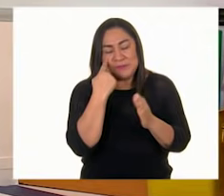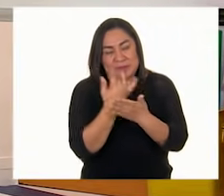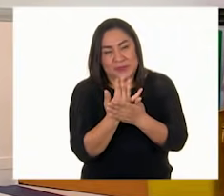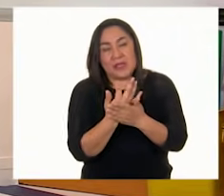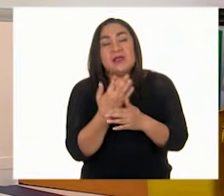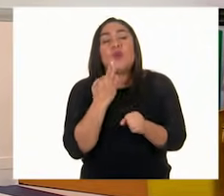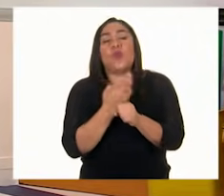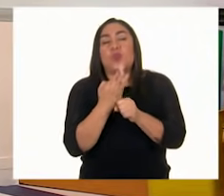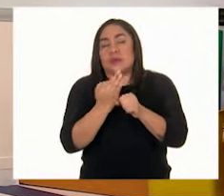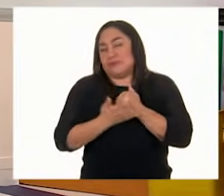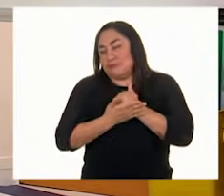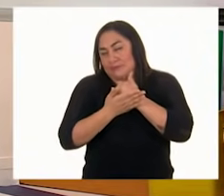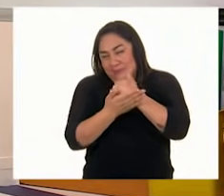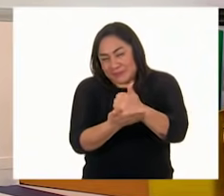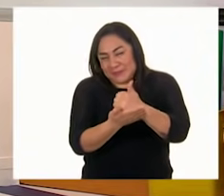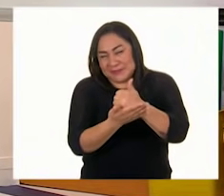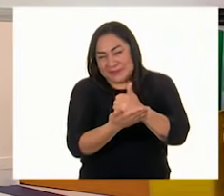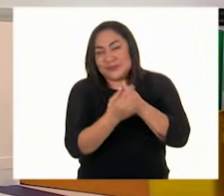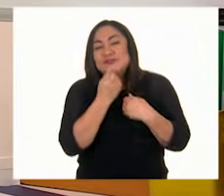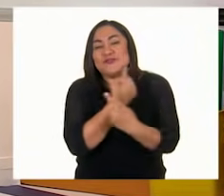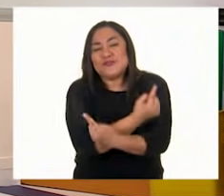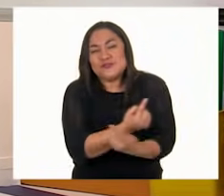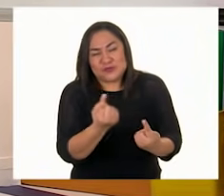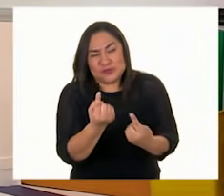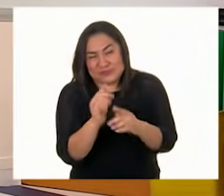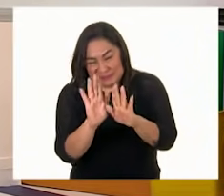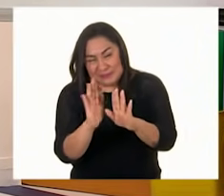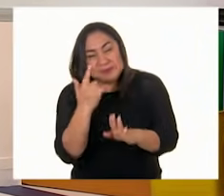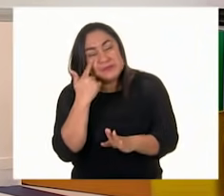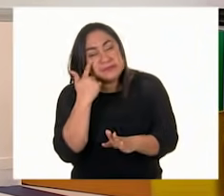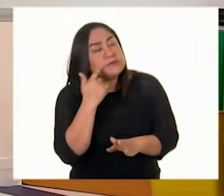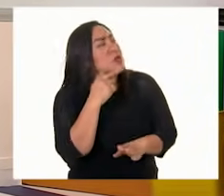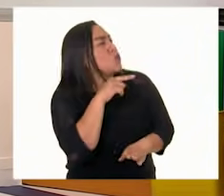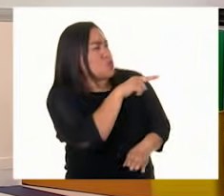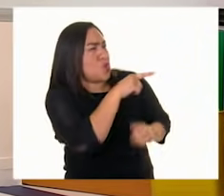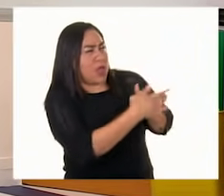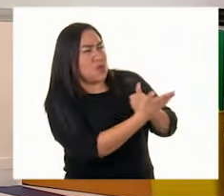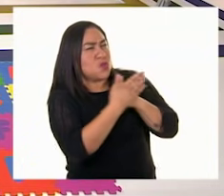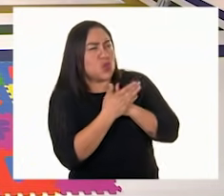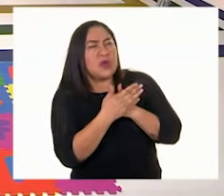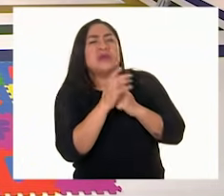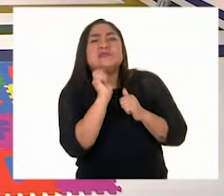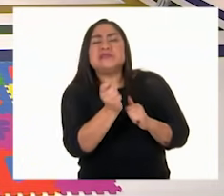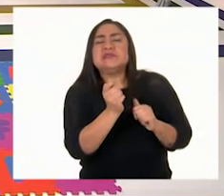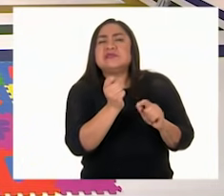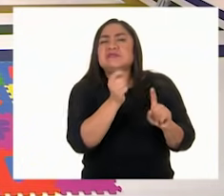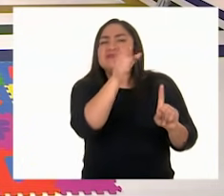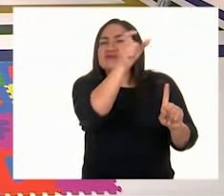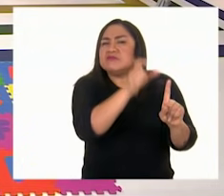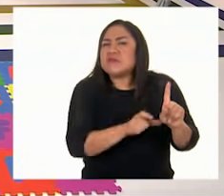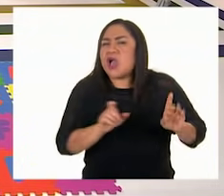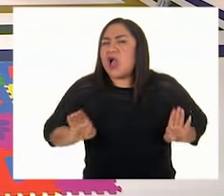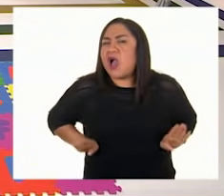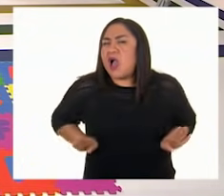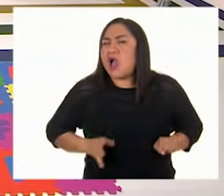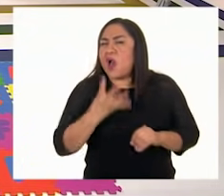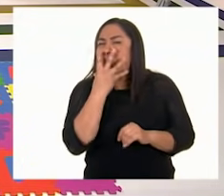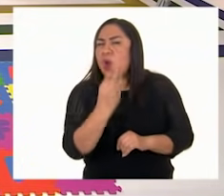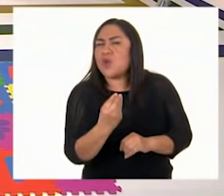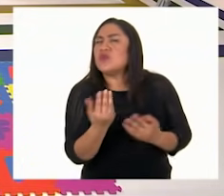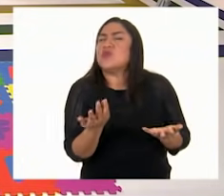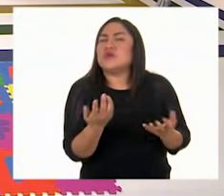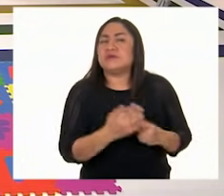te parece si nos ayudas a la descripción física de un lobo? Perfecto. A ver. ¿Quieren que se las enseñe o se los